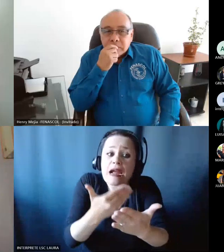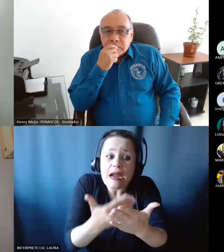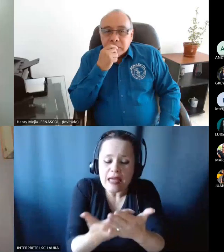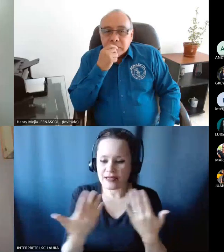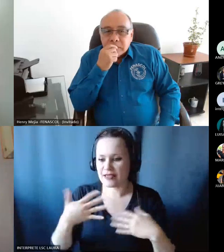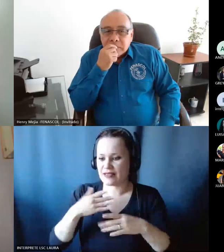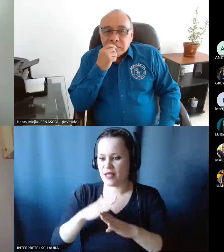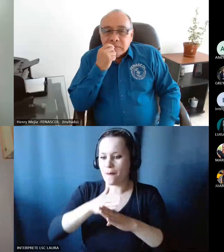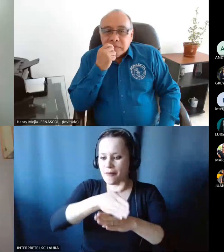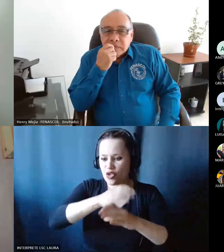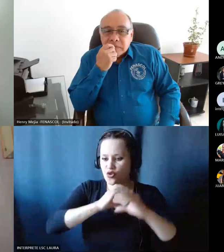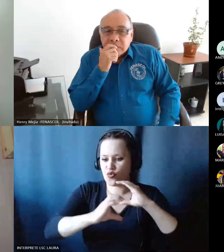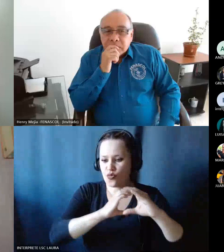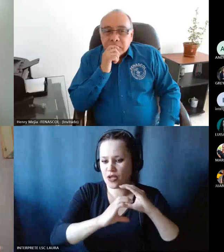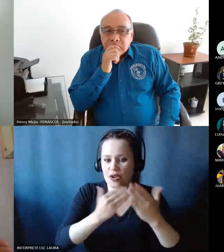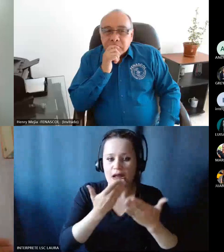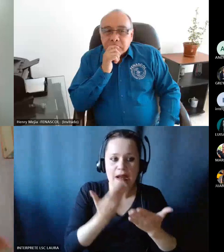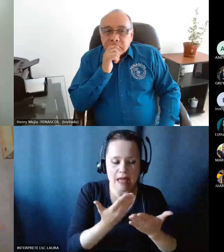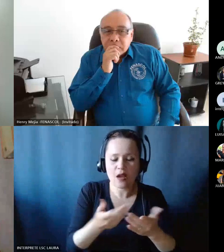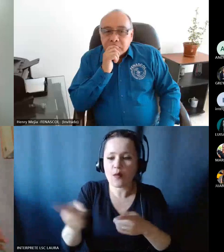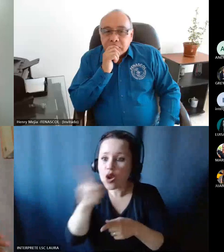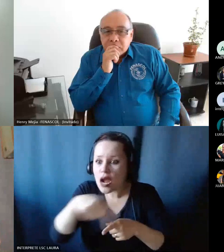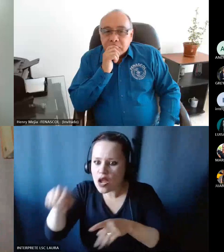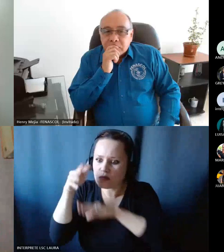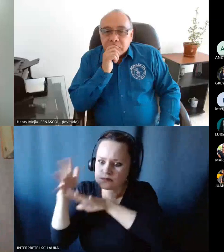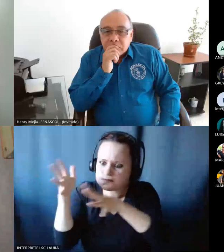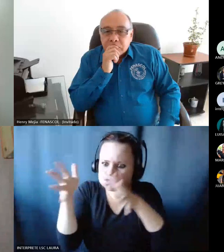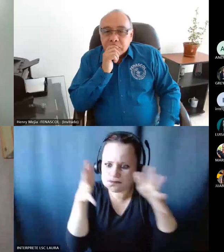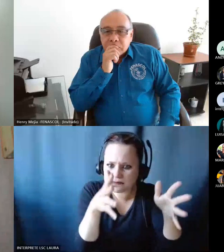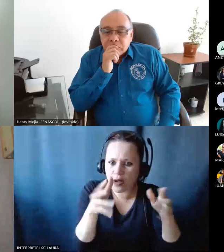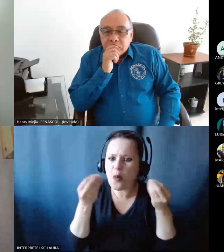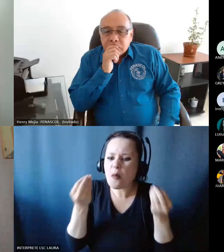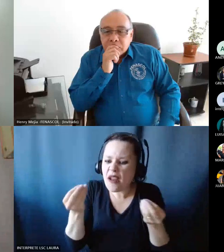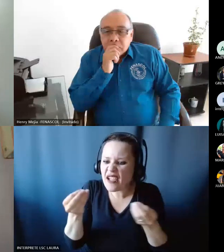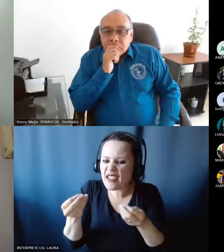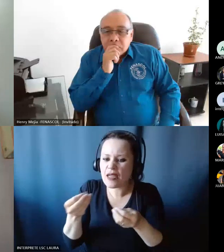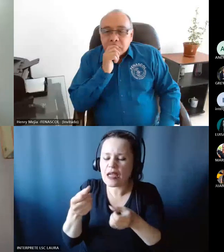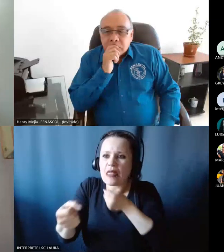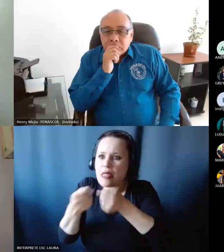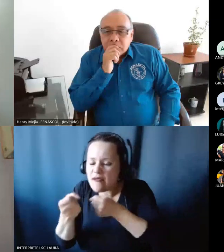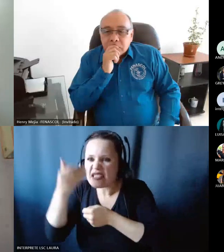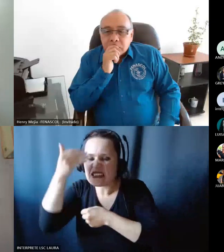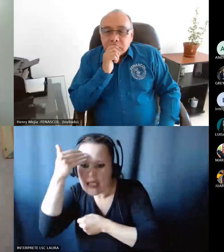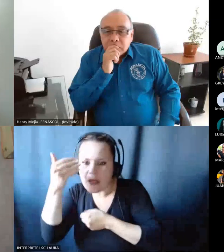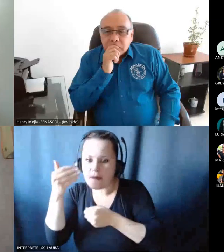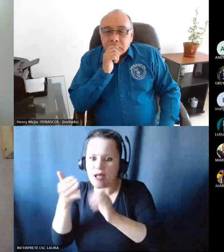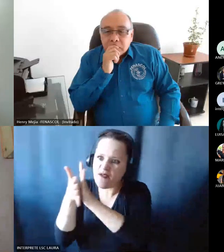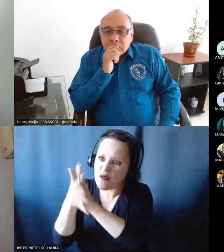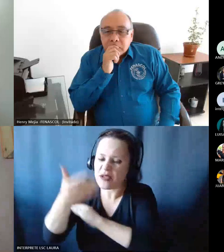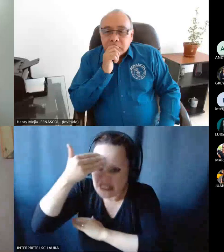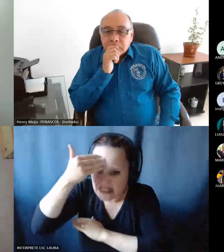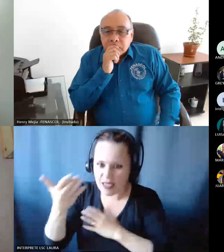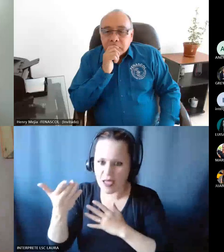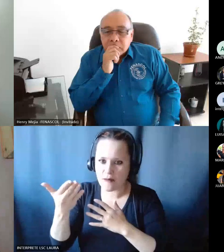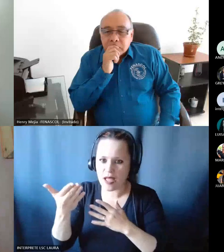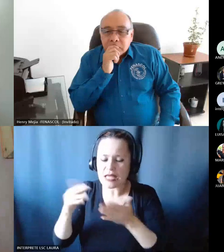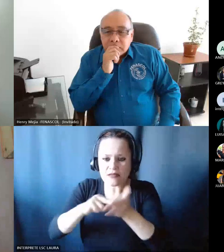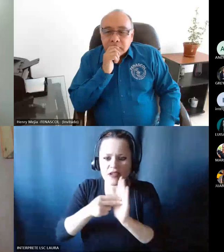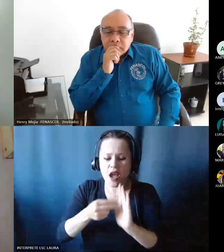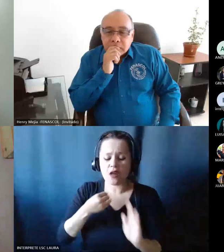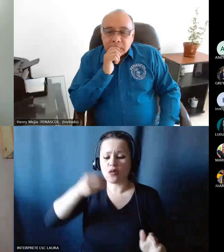que podríamos lograr asumar en y conocimiento para cerrar esa brecha que el solo hecho de saber un poco más no